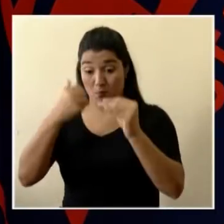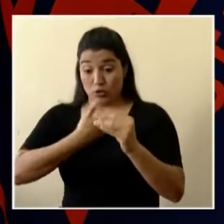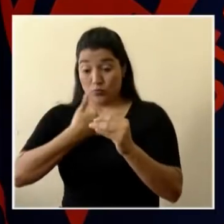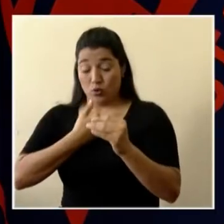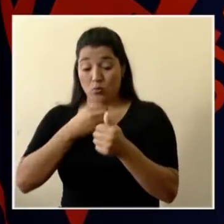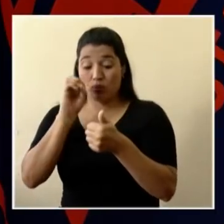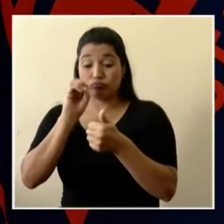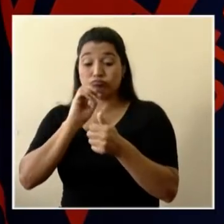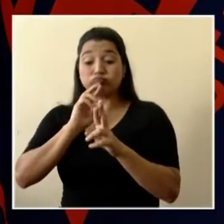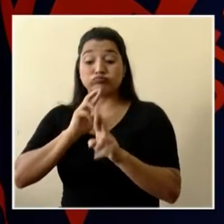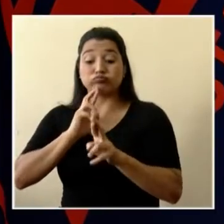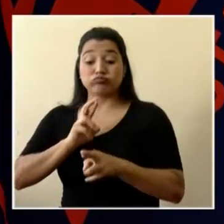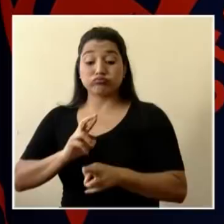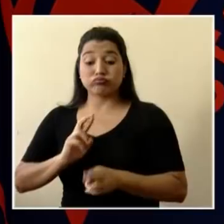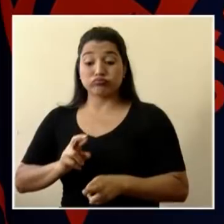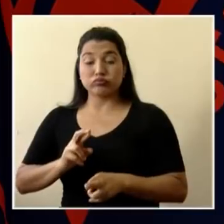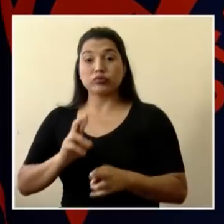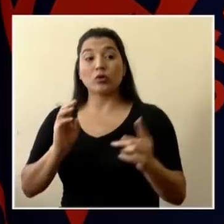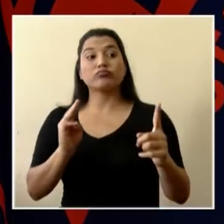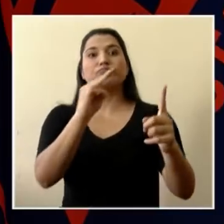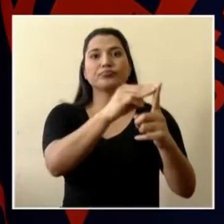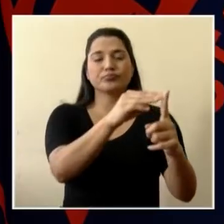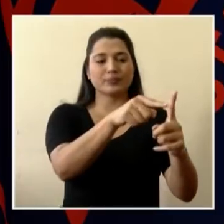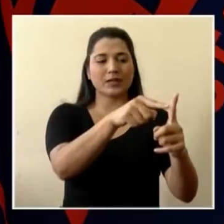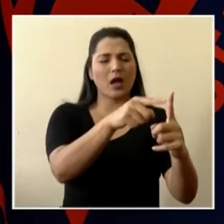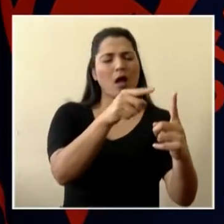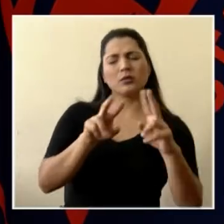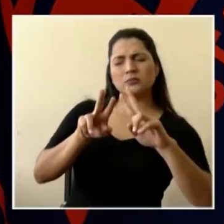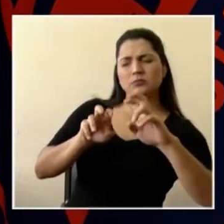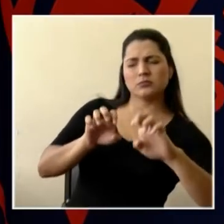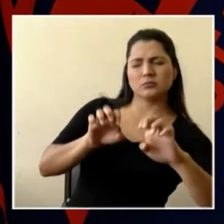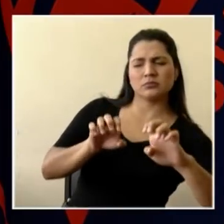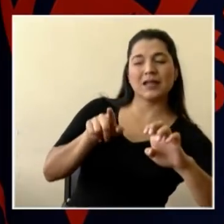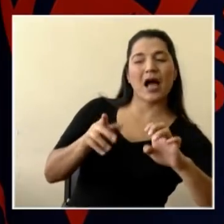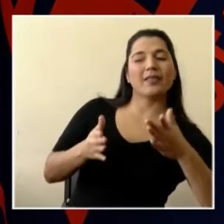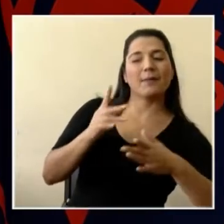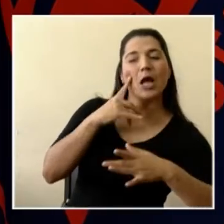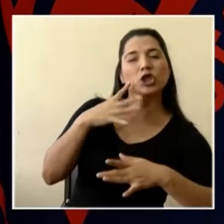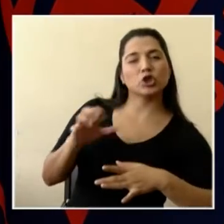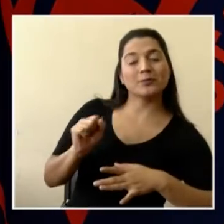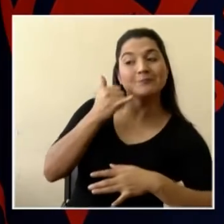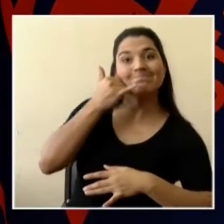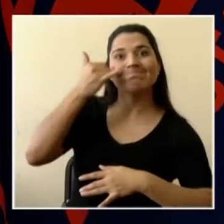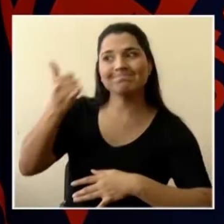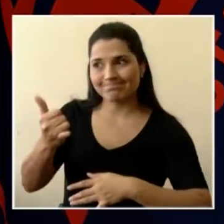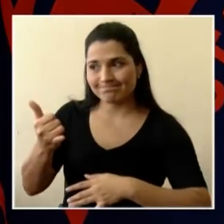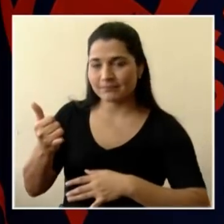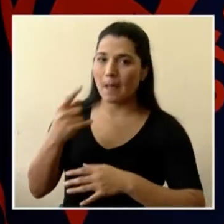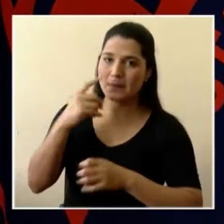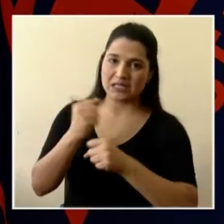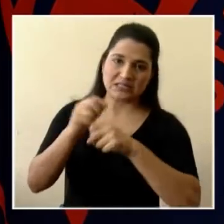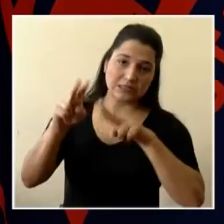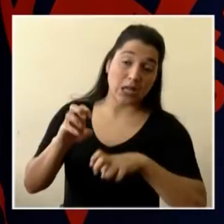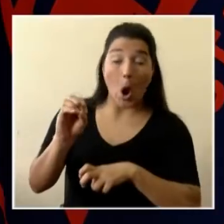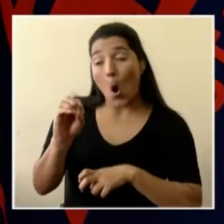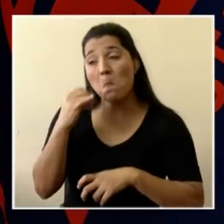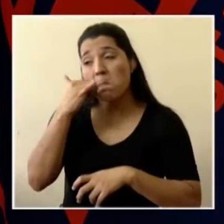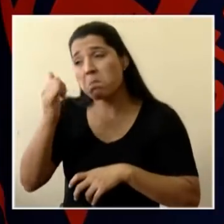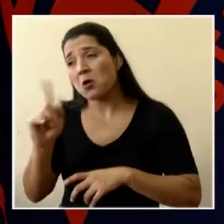Sendeis y con residentes tanto de medicina familiar como de otras especialidades, tenemos un call center donde le damos un